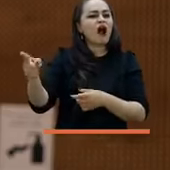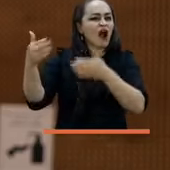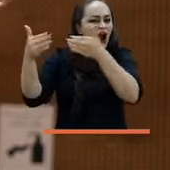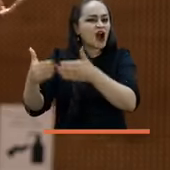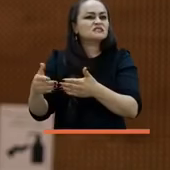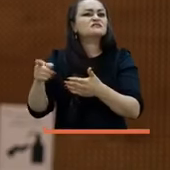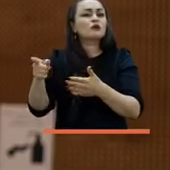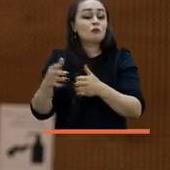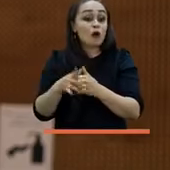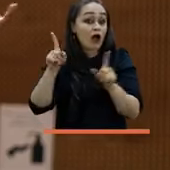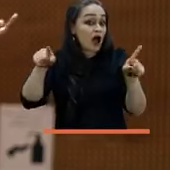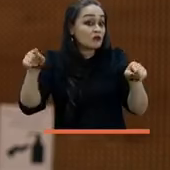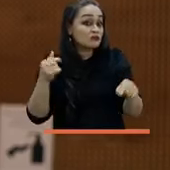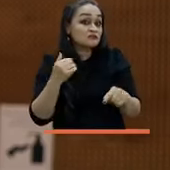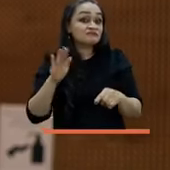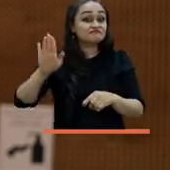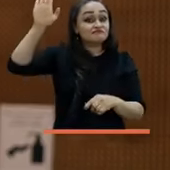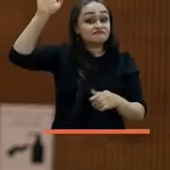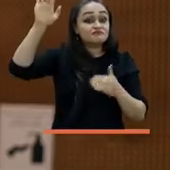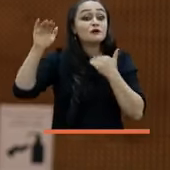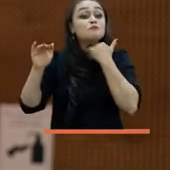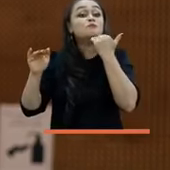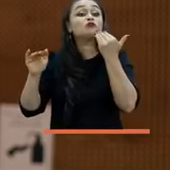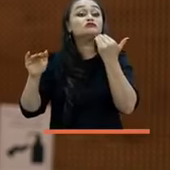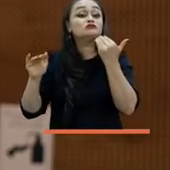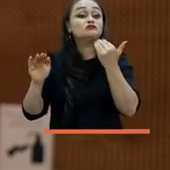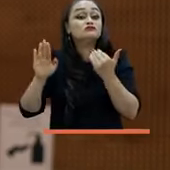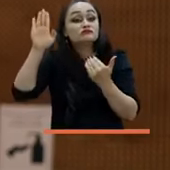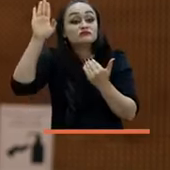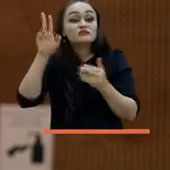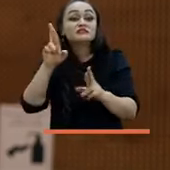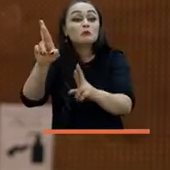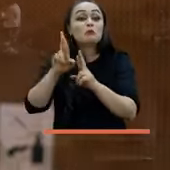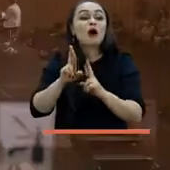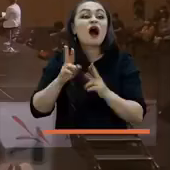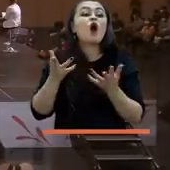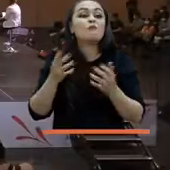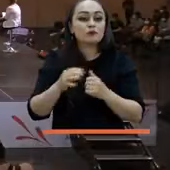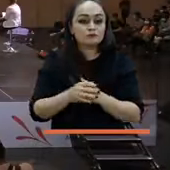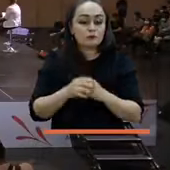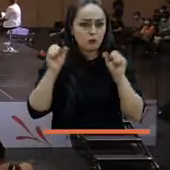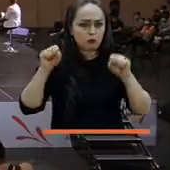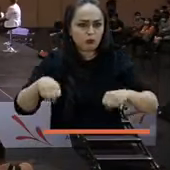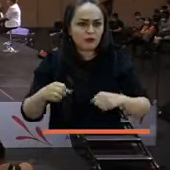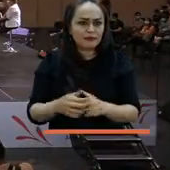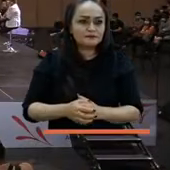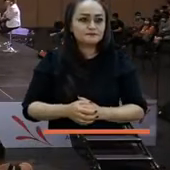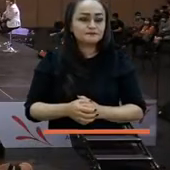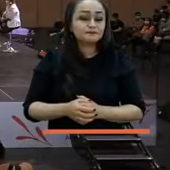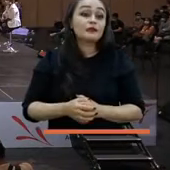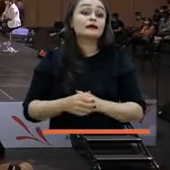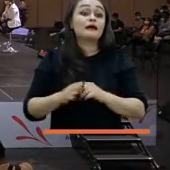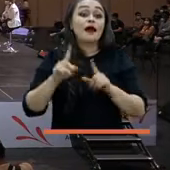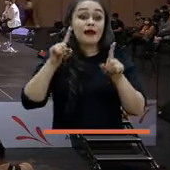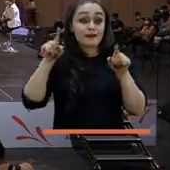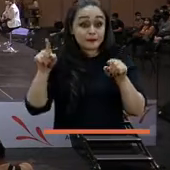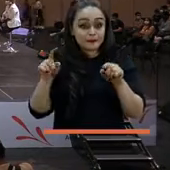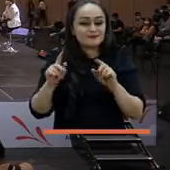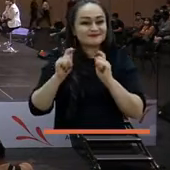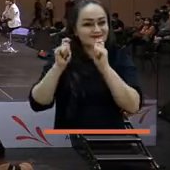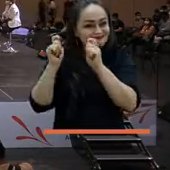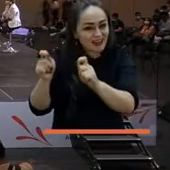de pronto lo quiere decir en voz alta no puede hacer seguramente son términos